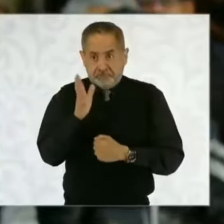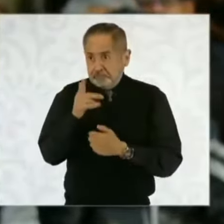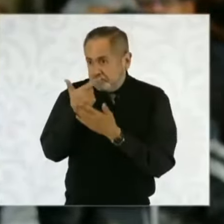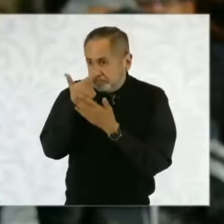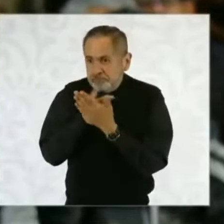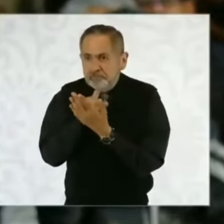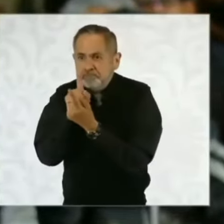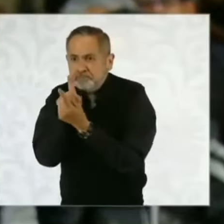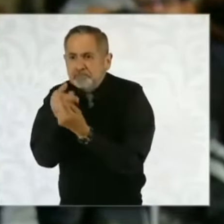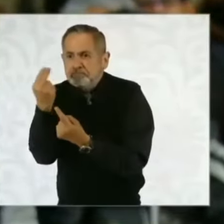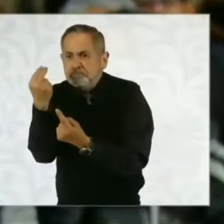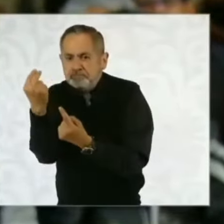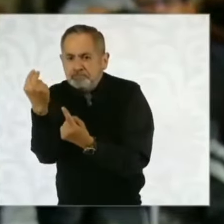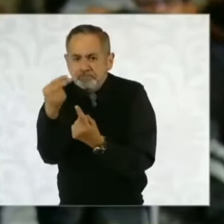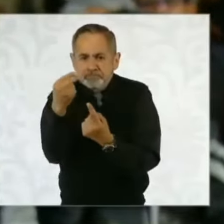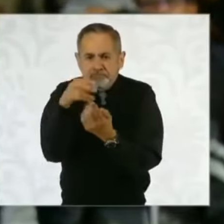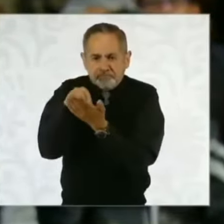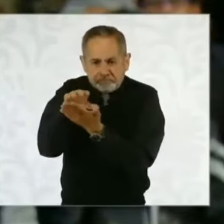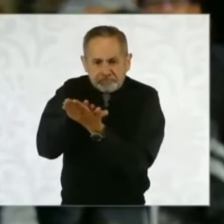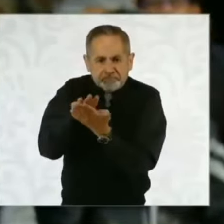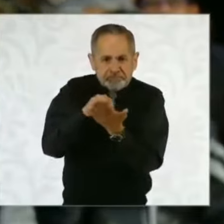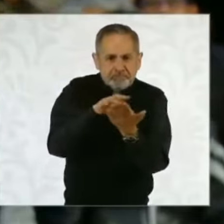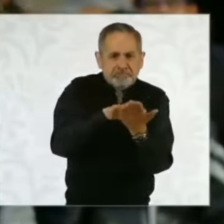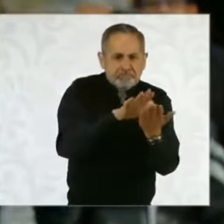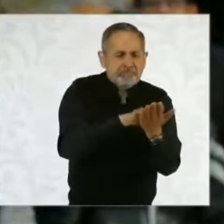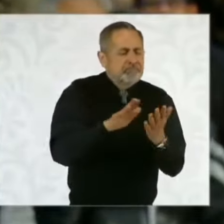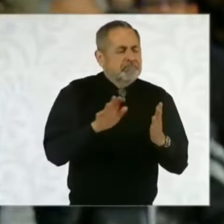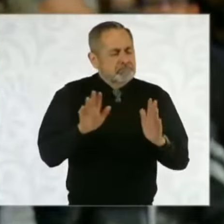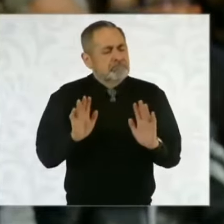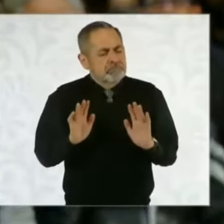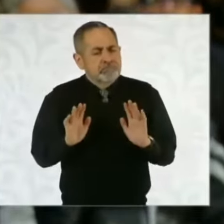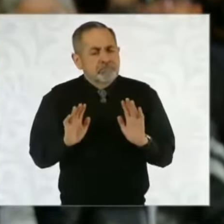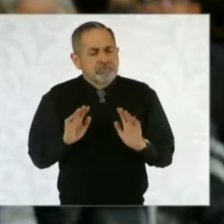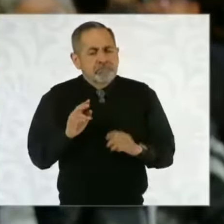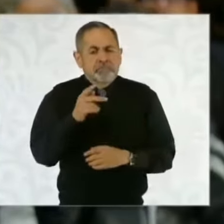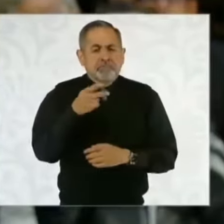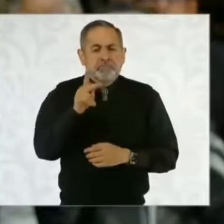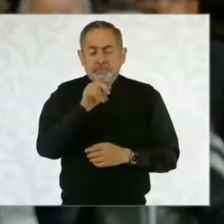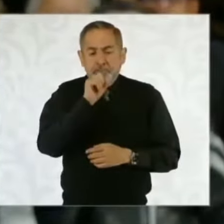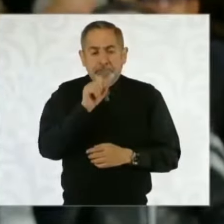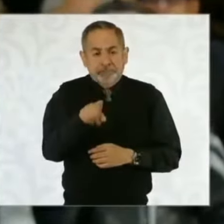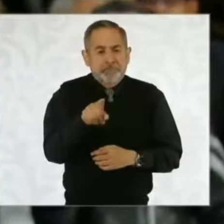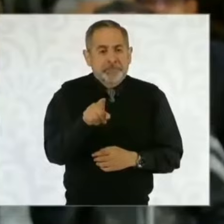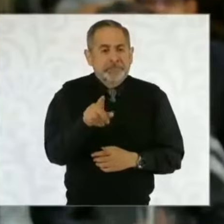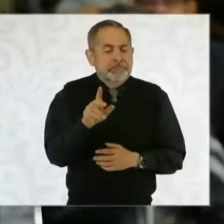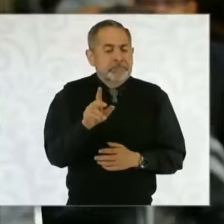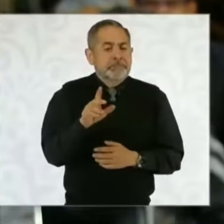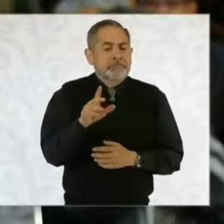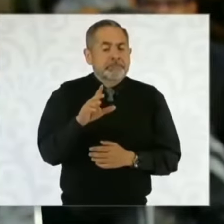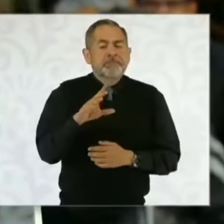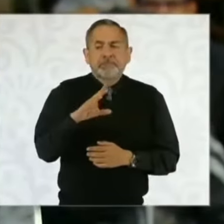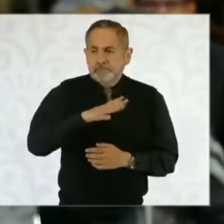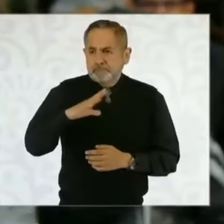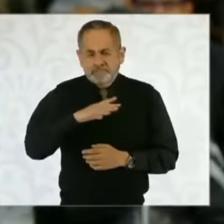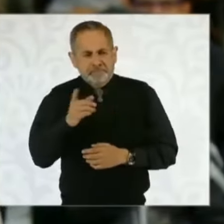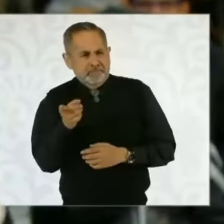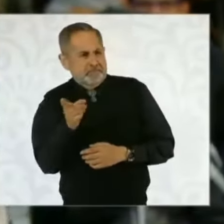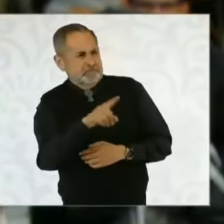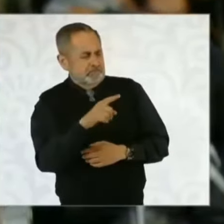censo de salud de bienestar Más sin embargo presidenta a la par está habiendo